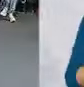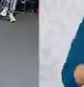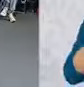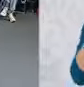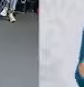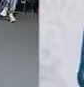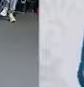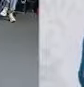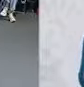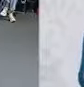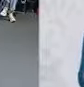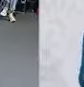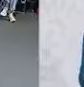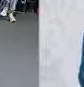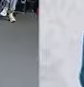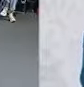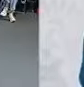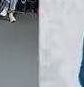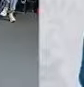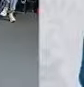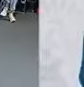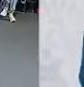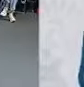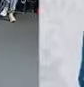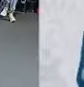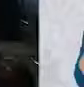del Chapucero y Efecto Colateral.